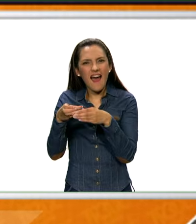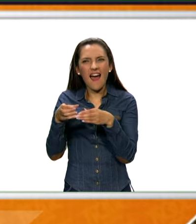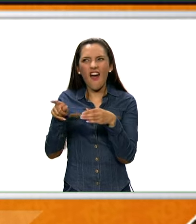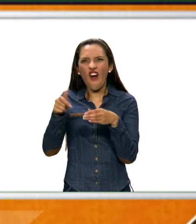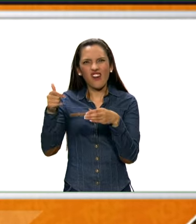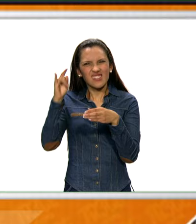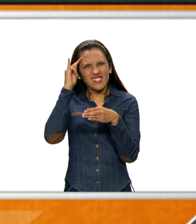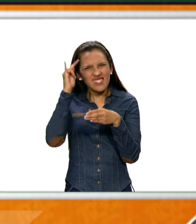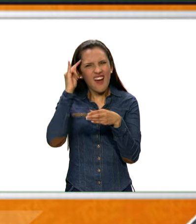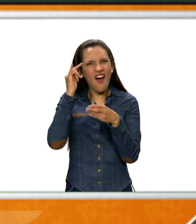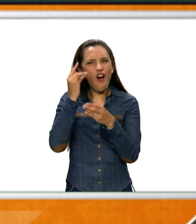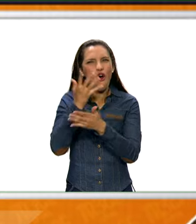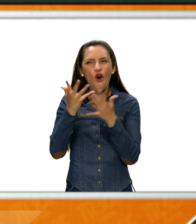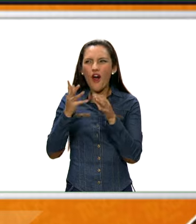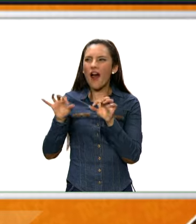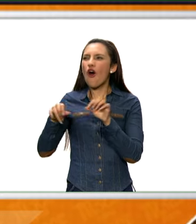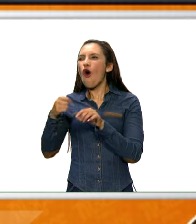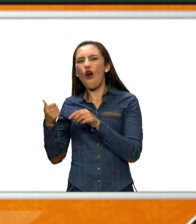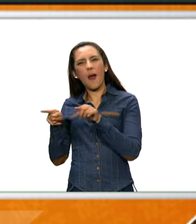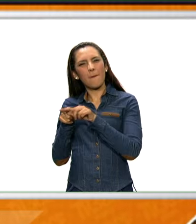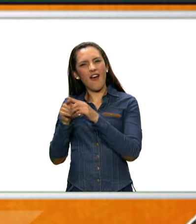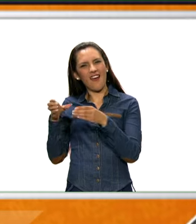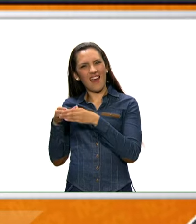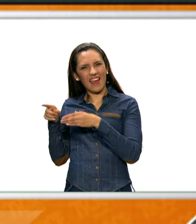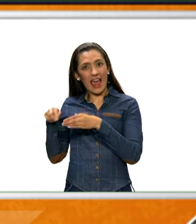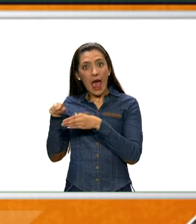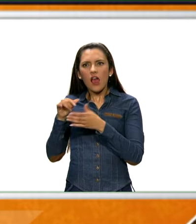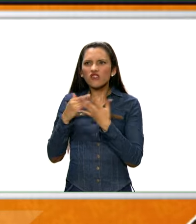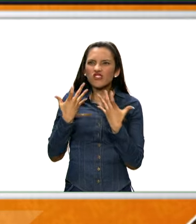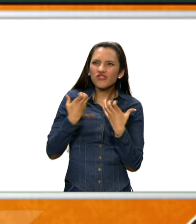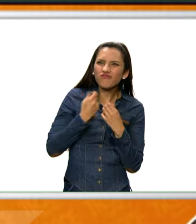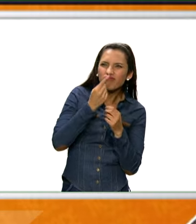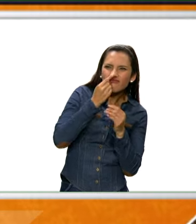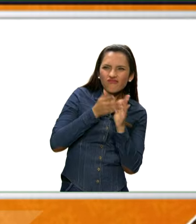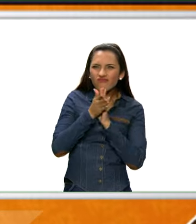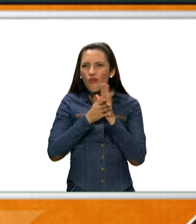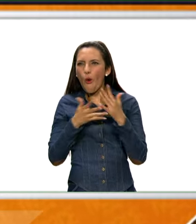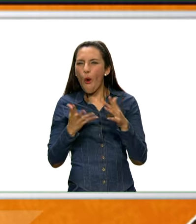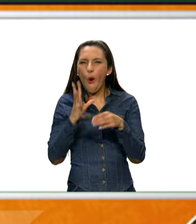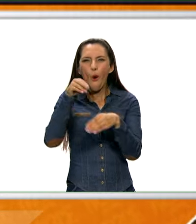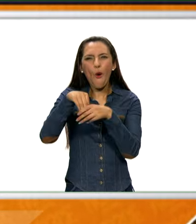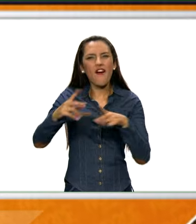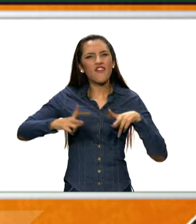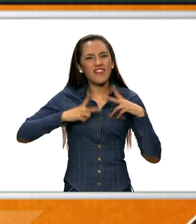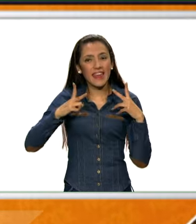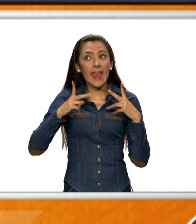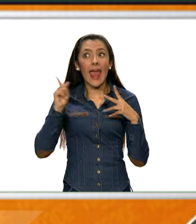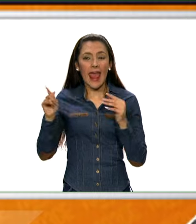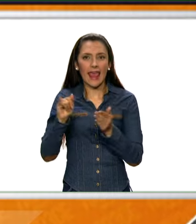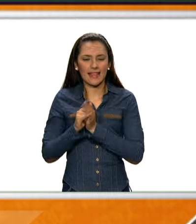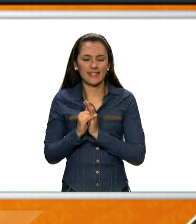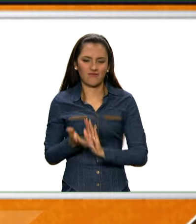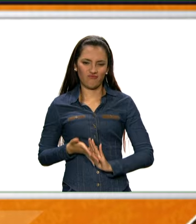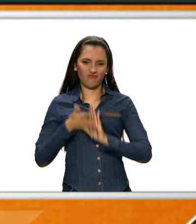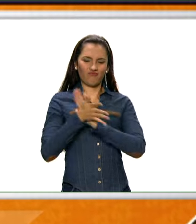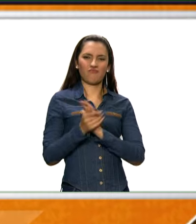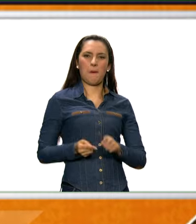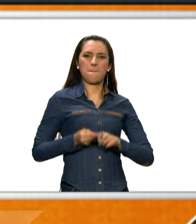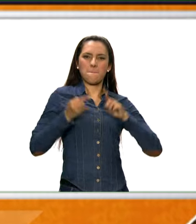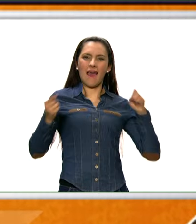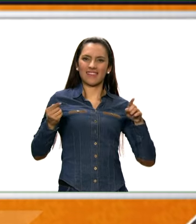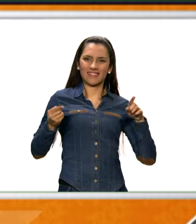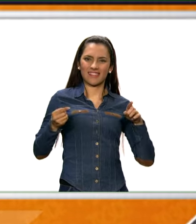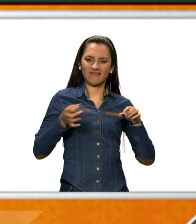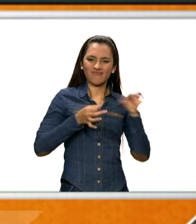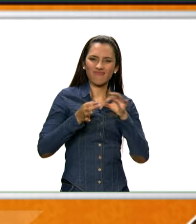Santánico, de los hermanos Fuller. Entonces, todo el proceso de extender ese universo y extenderlo